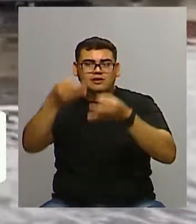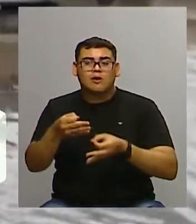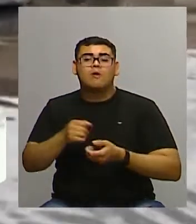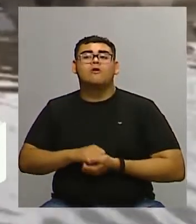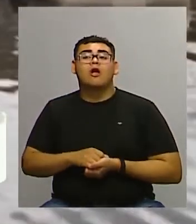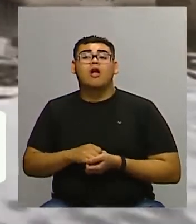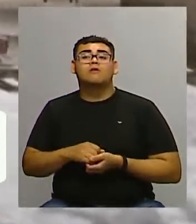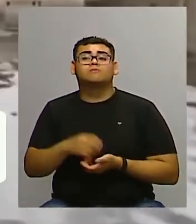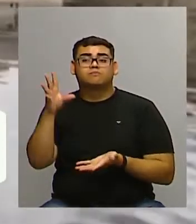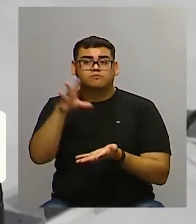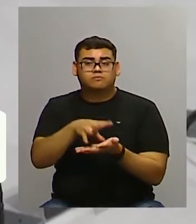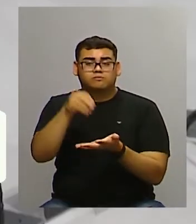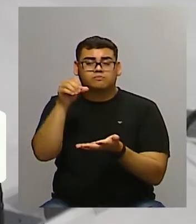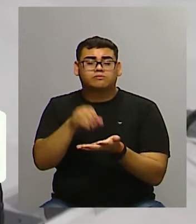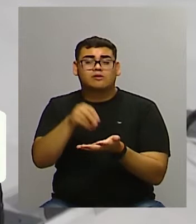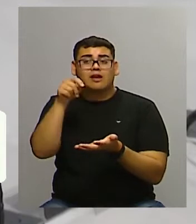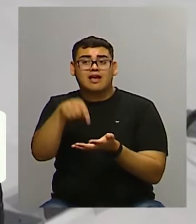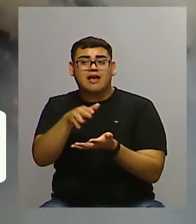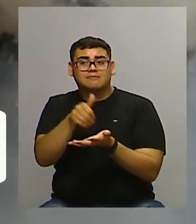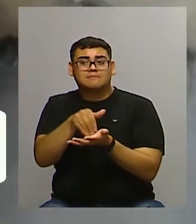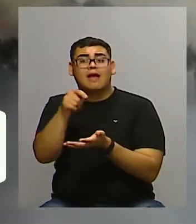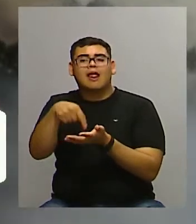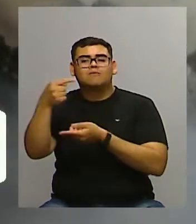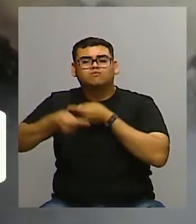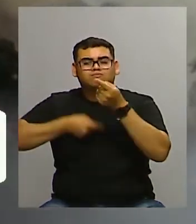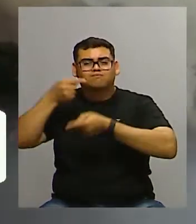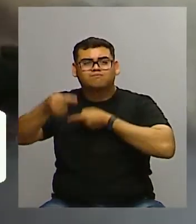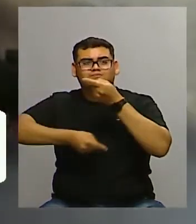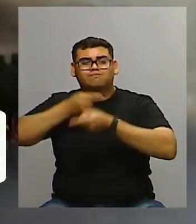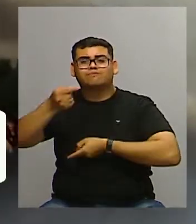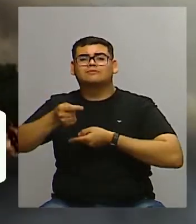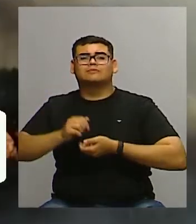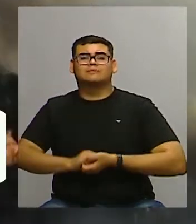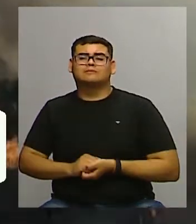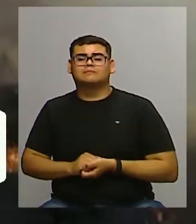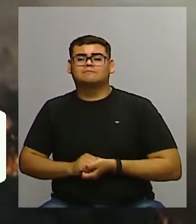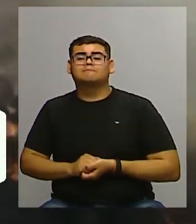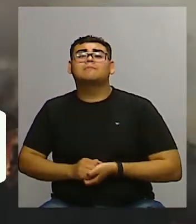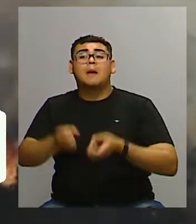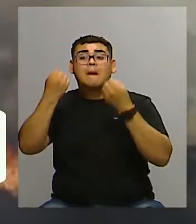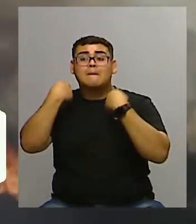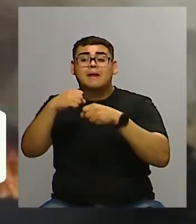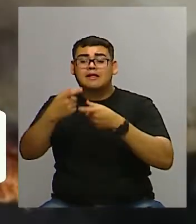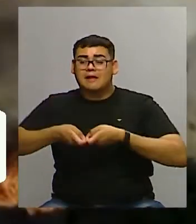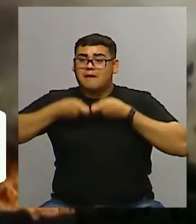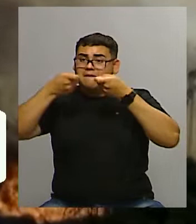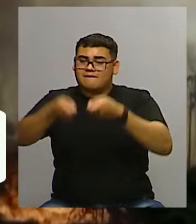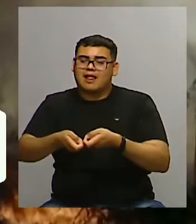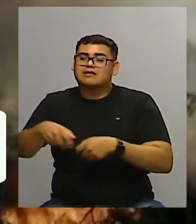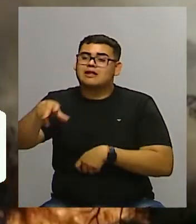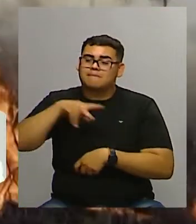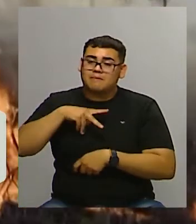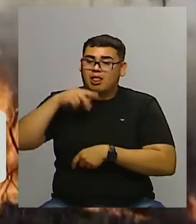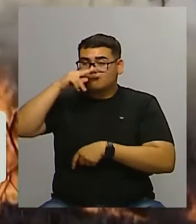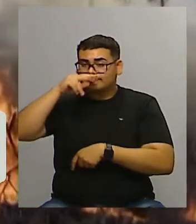la tierra que es esencial para alcanzar objetivos climáticos. El séptimo punto es las prácticas financieras sostenibles privadas que no